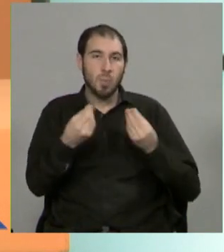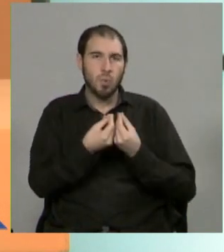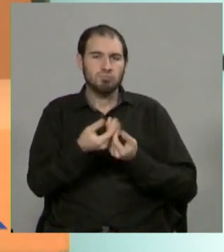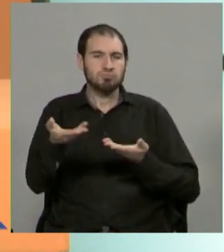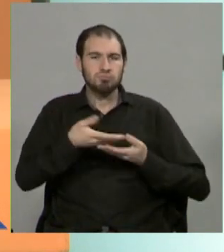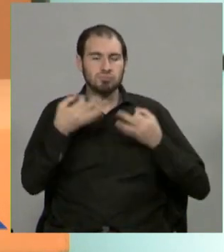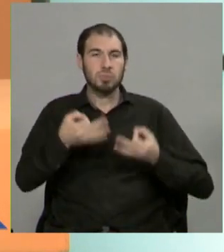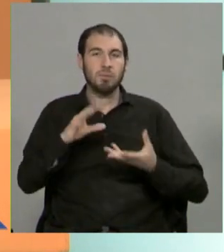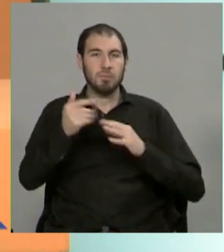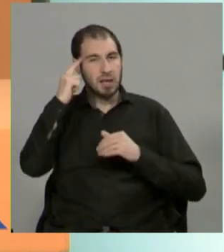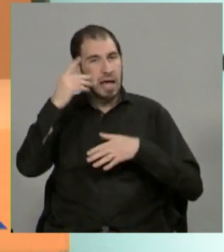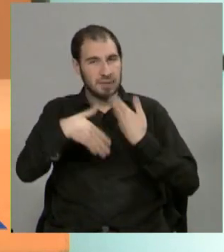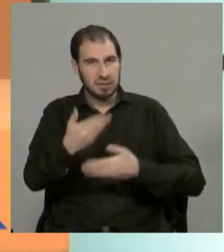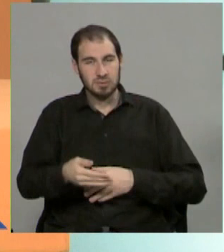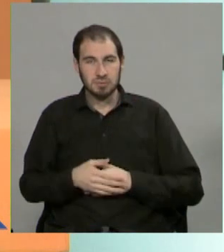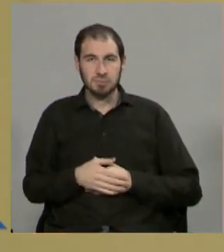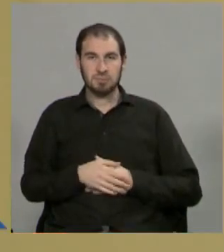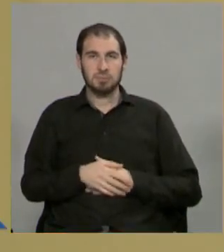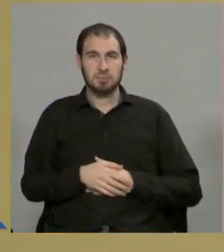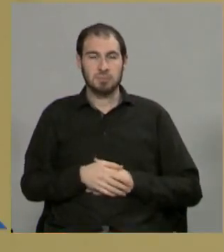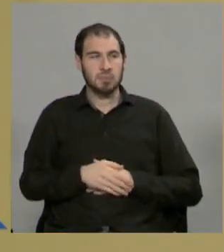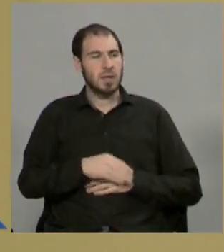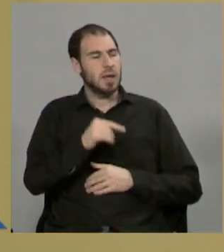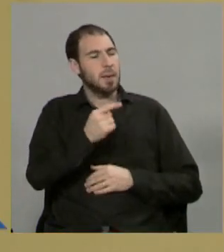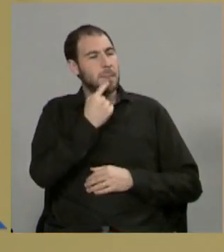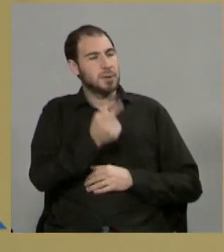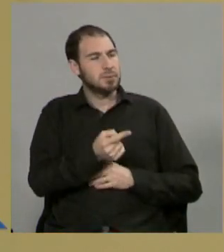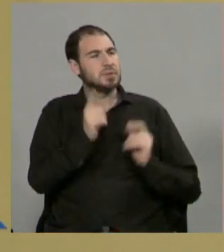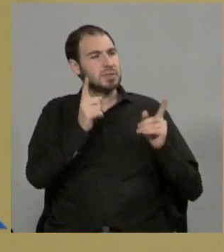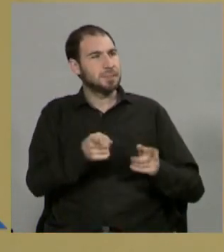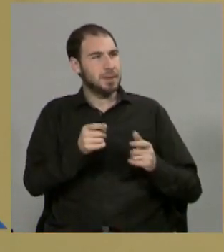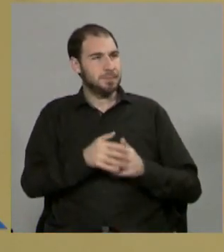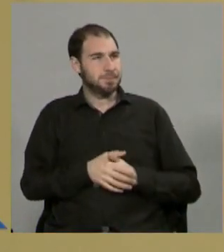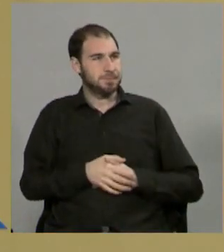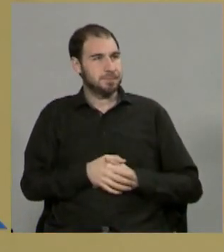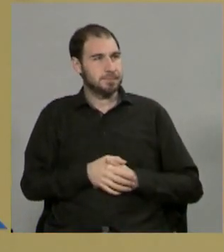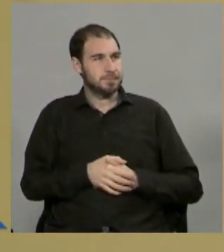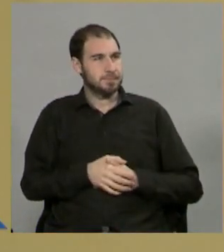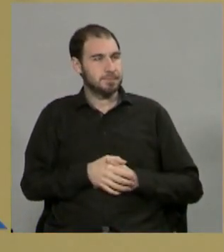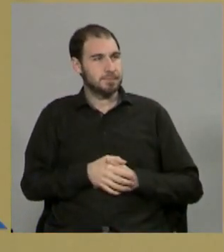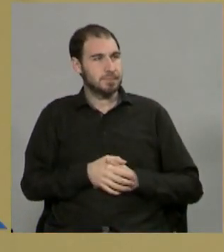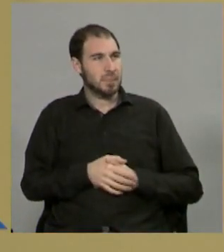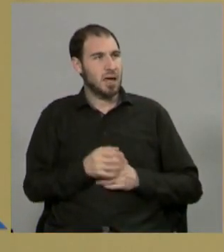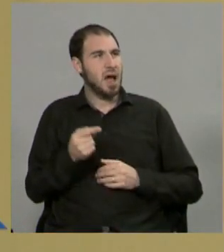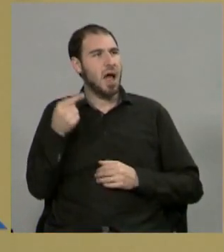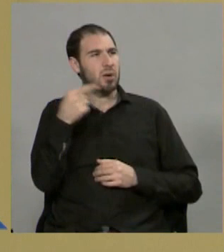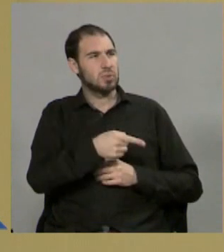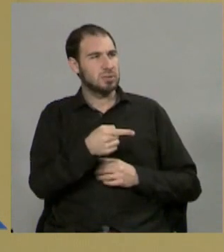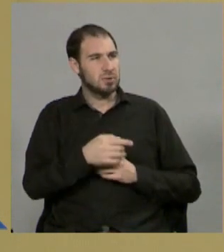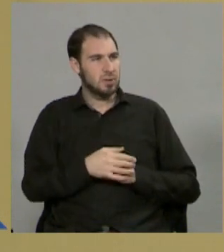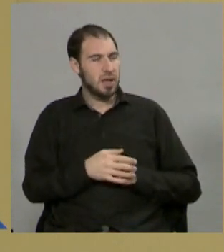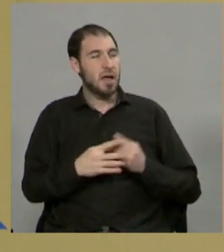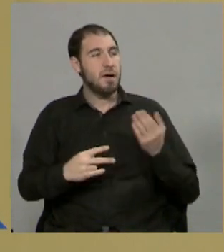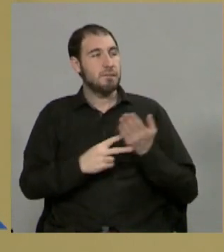muy bien este tipo de capacitaciones. Bien. Silvina, por otro lado también tratar la acusación que se le hizo